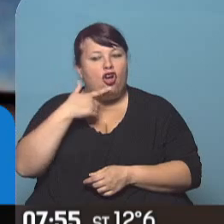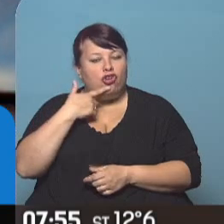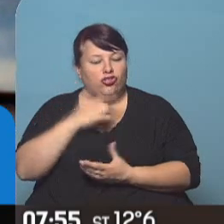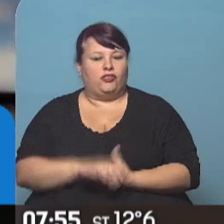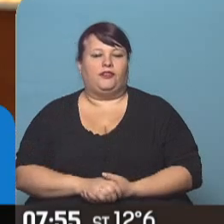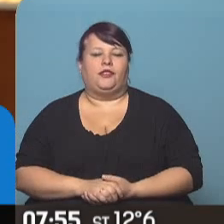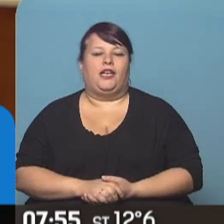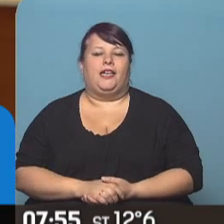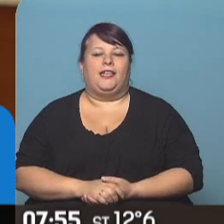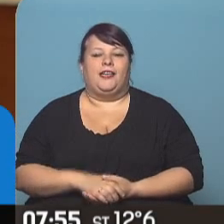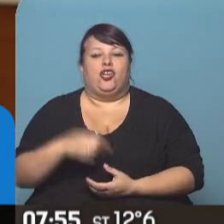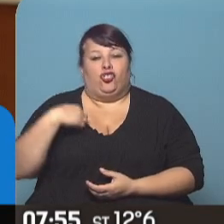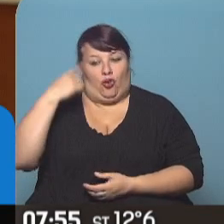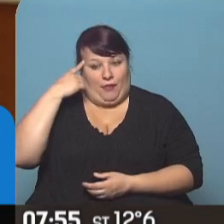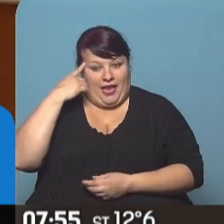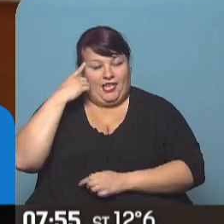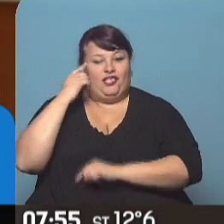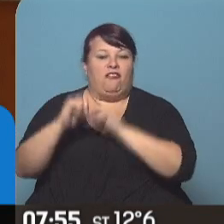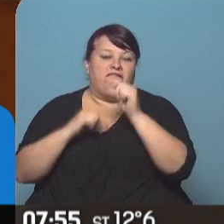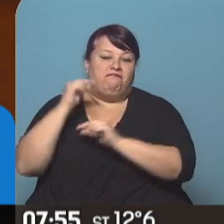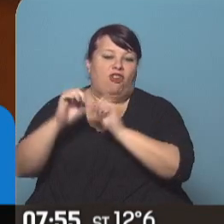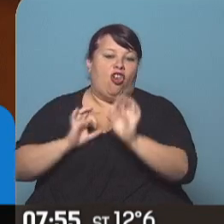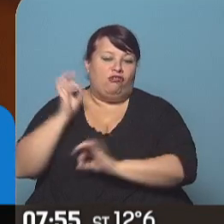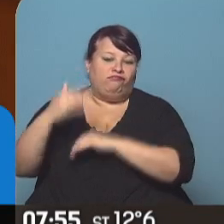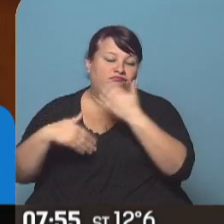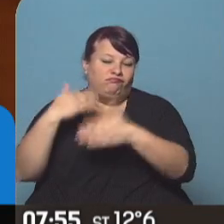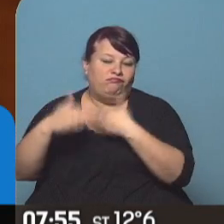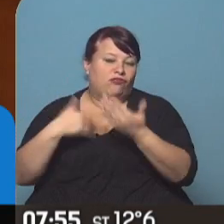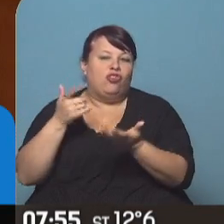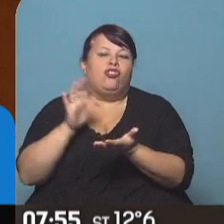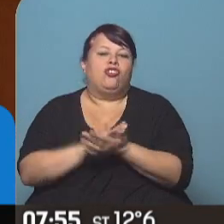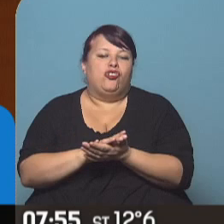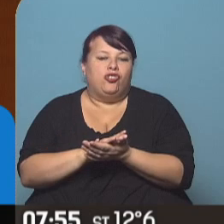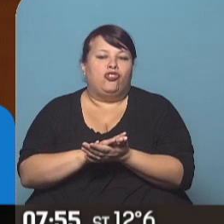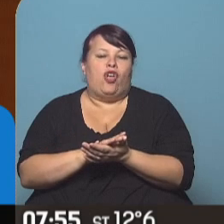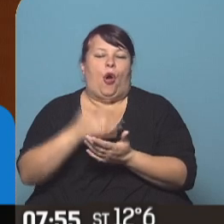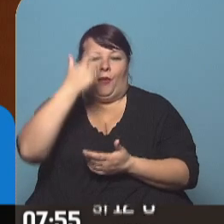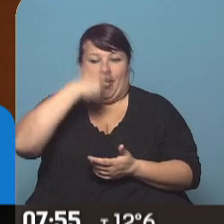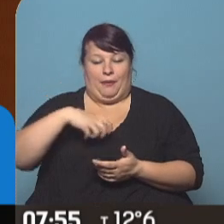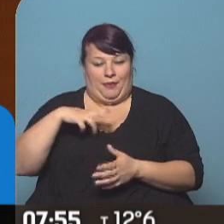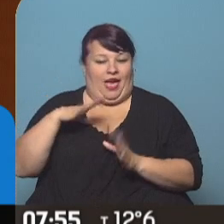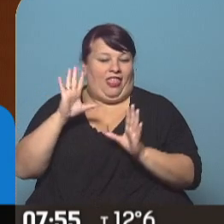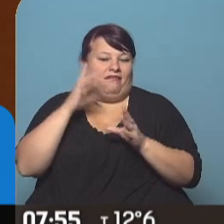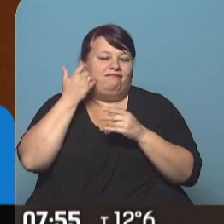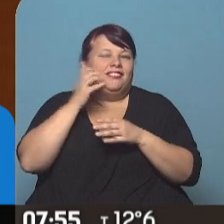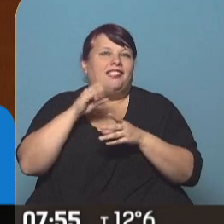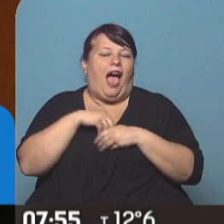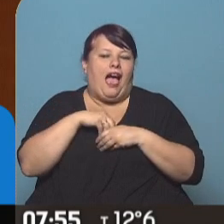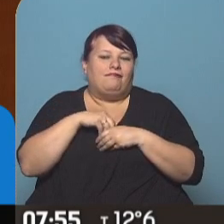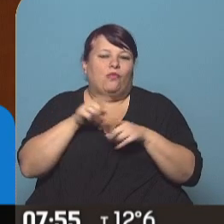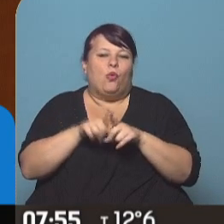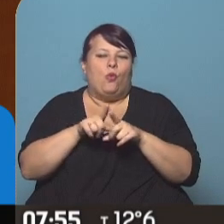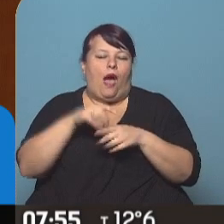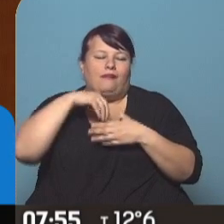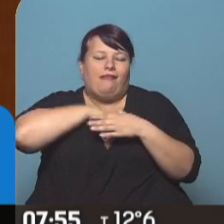creo que a medida que van pasando los años lo que tiene que ver con lo personal va quedando en un lugar mucho más